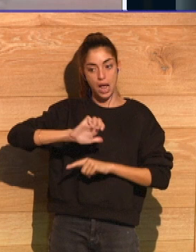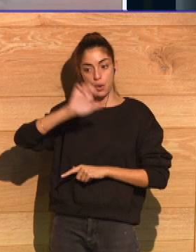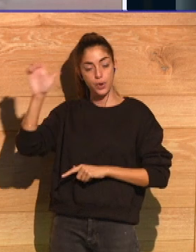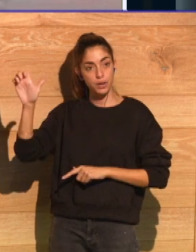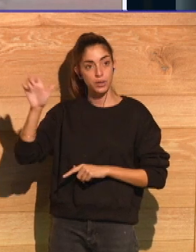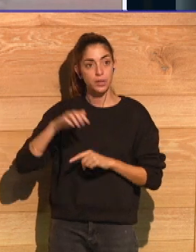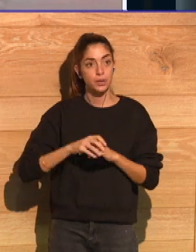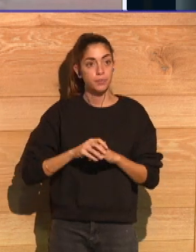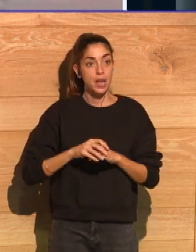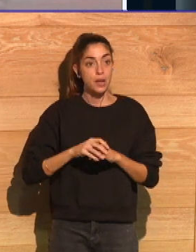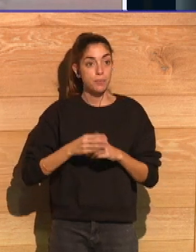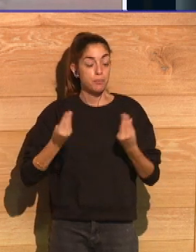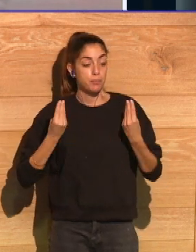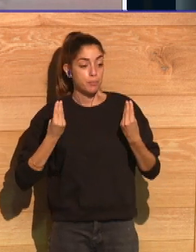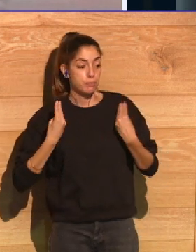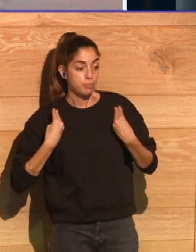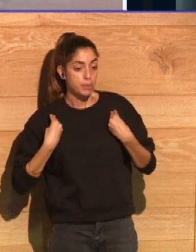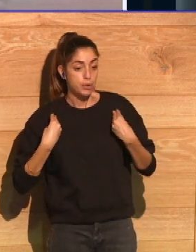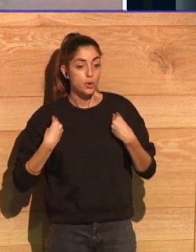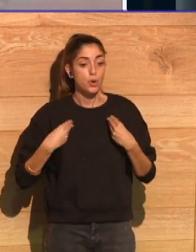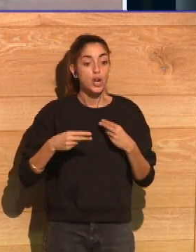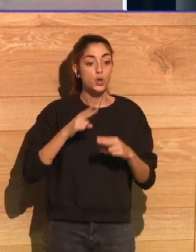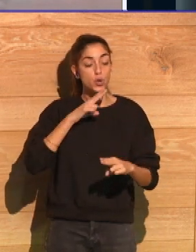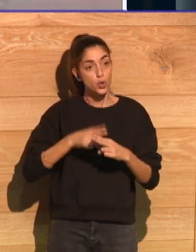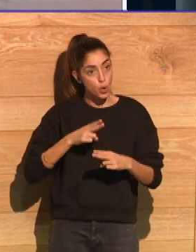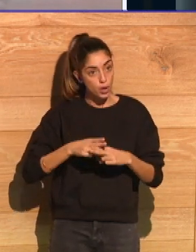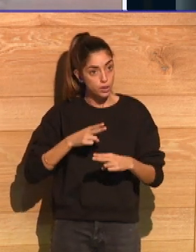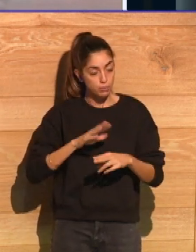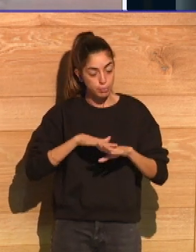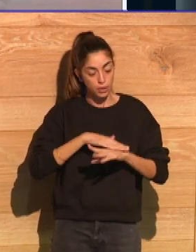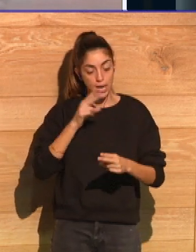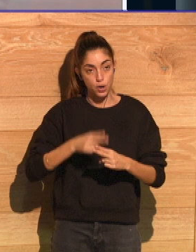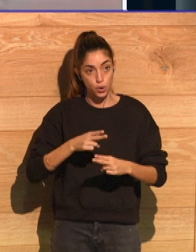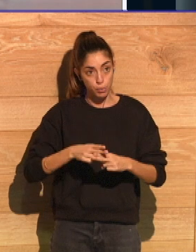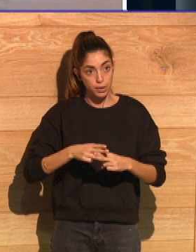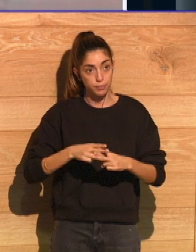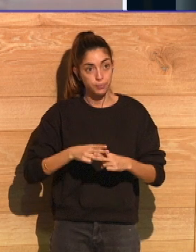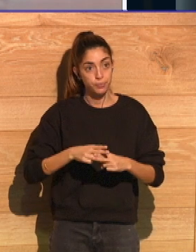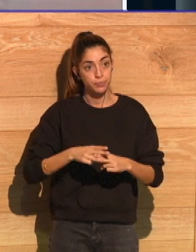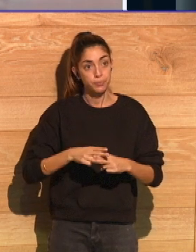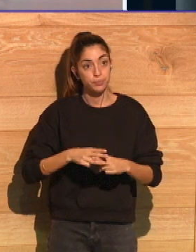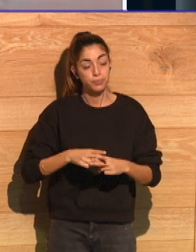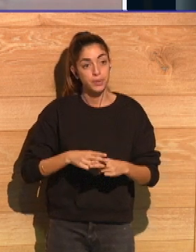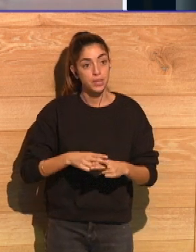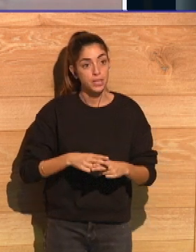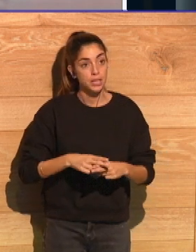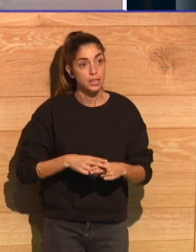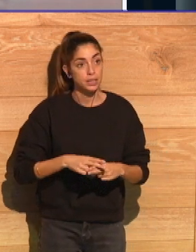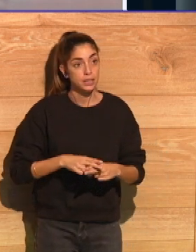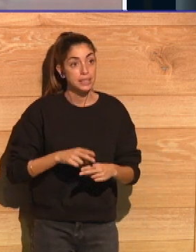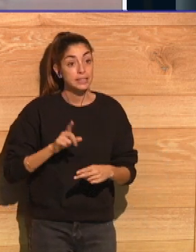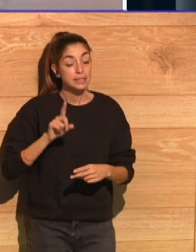en Roma durante la Revolución Republicana de allí. bueno,